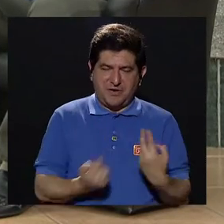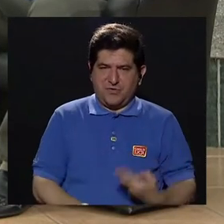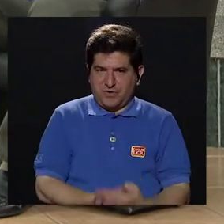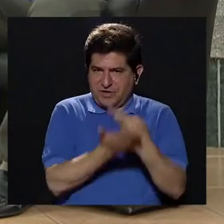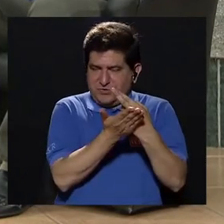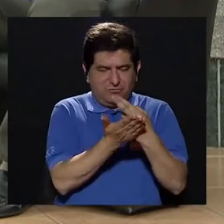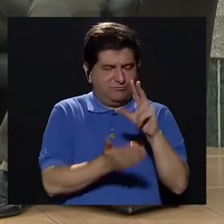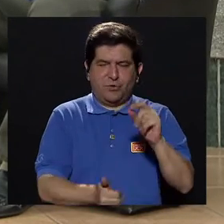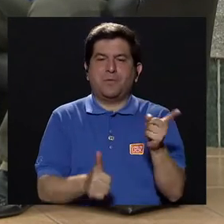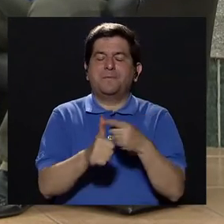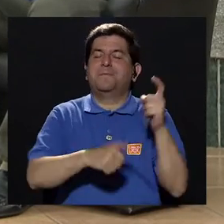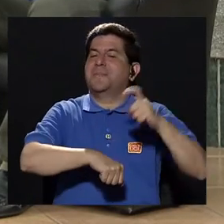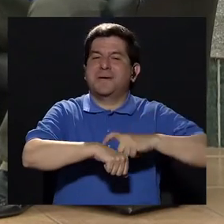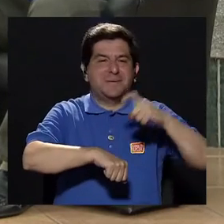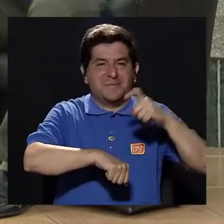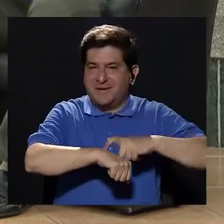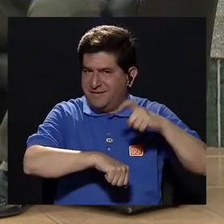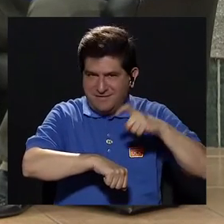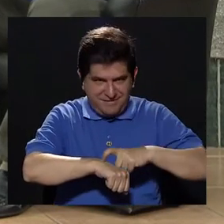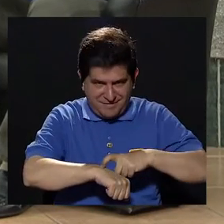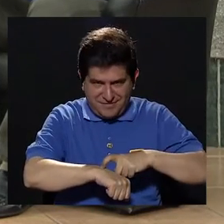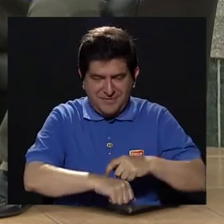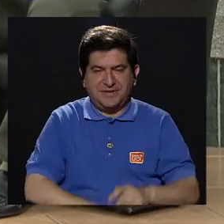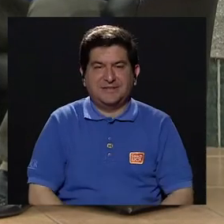rehabilitación, la primera etapa es